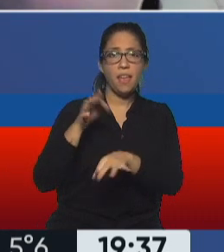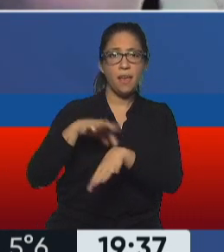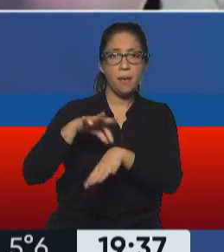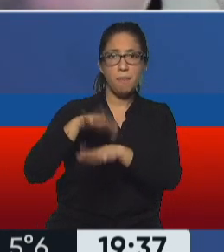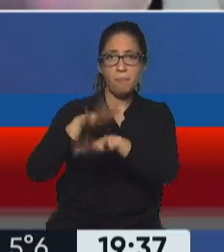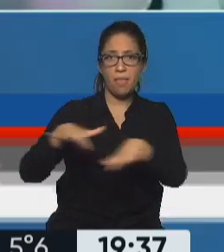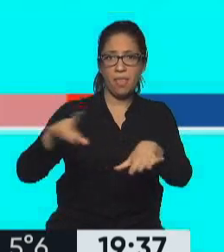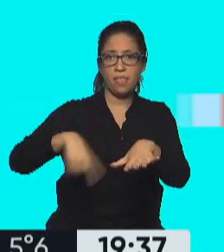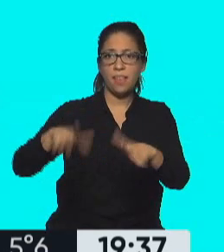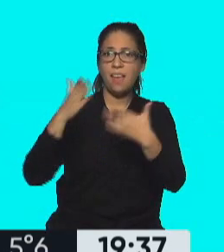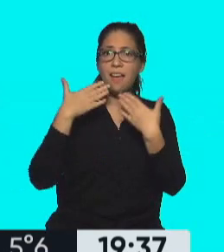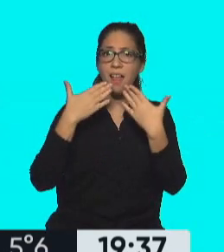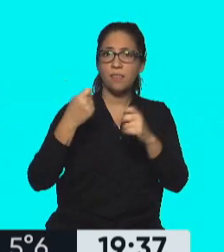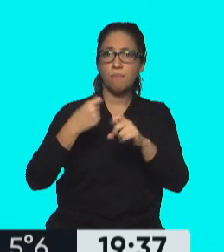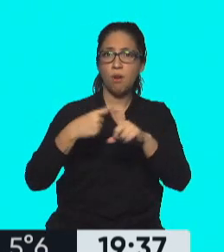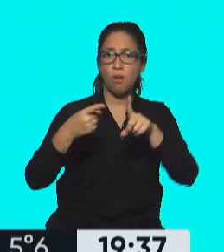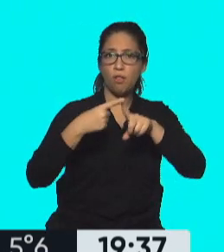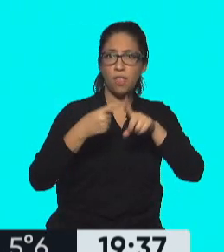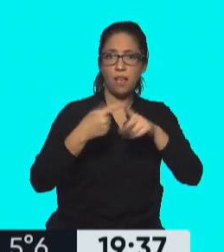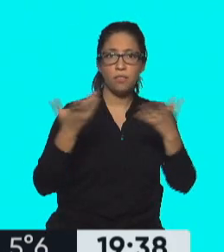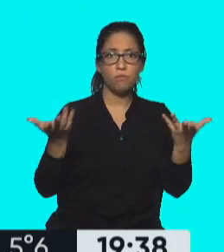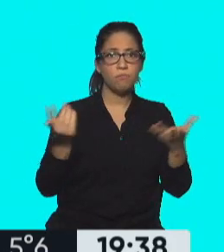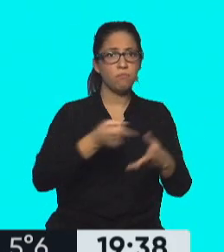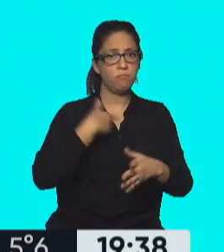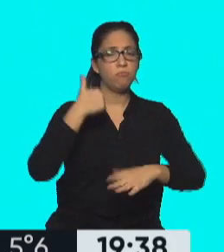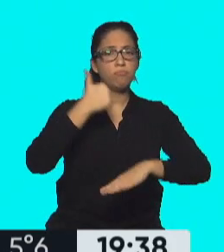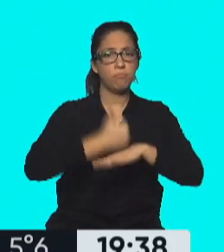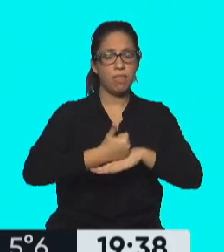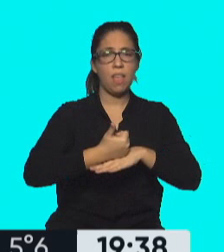amable. No, les agradezco a ustedes el contacto y cuenten siempre con la